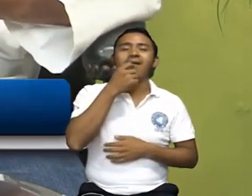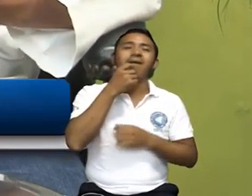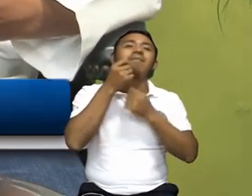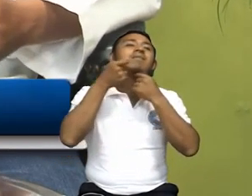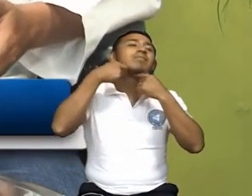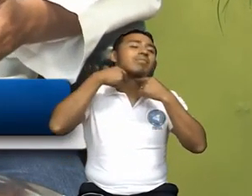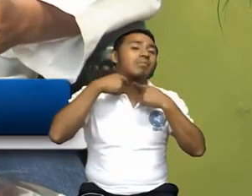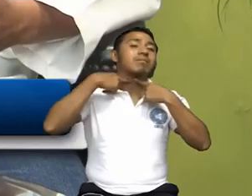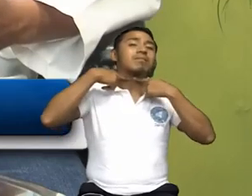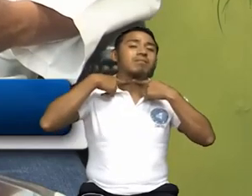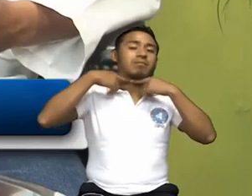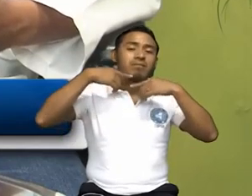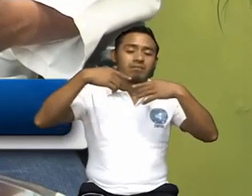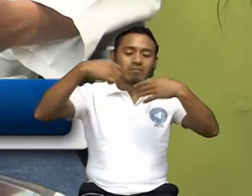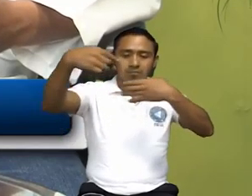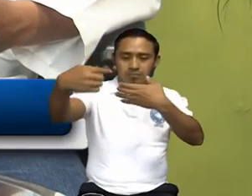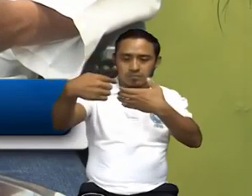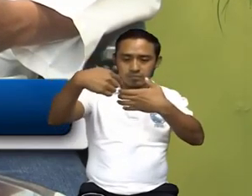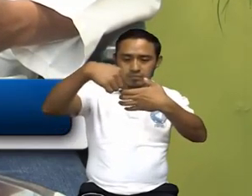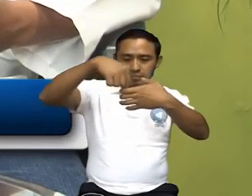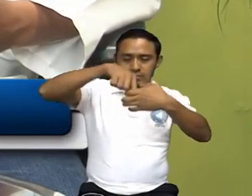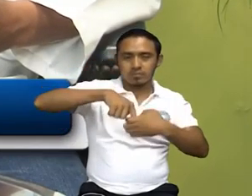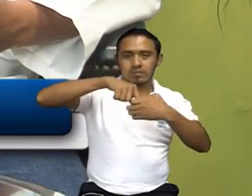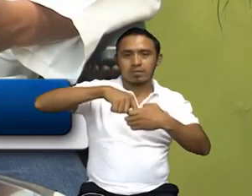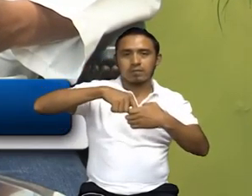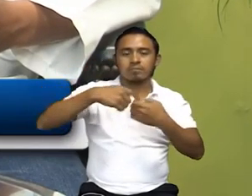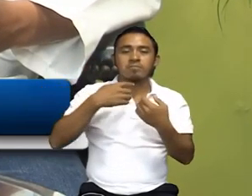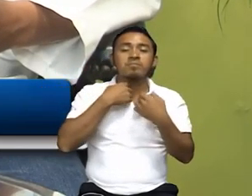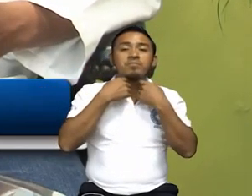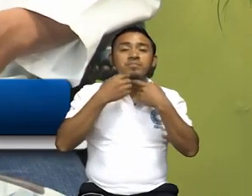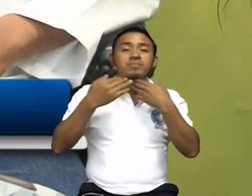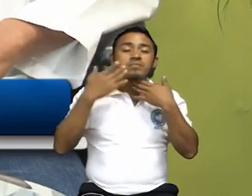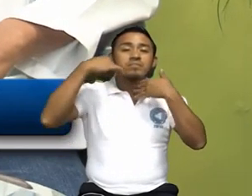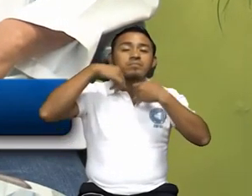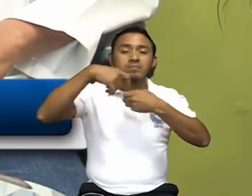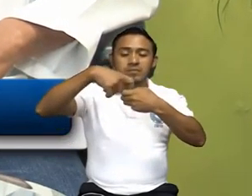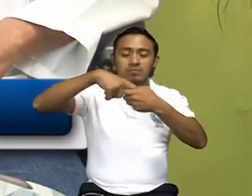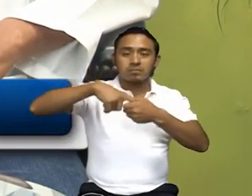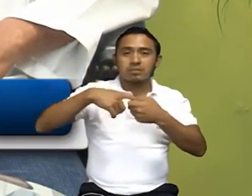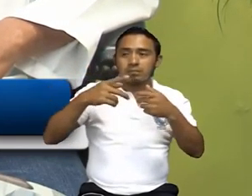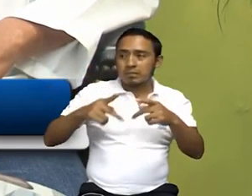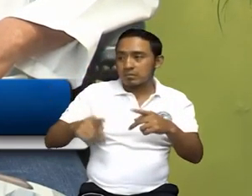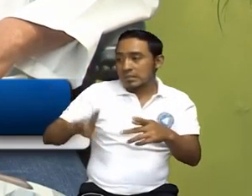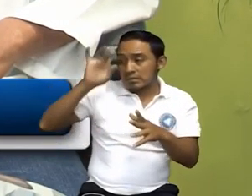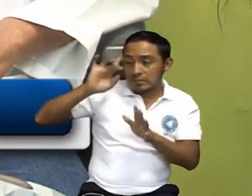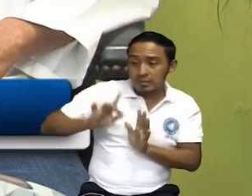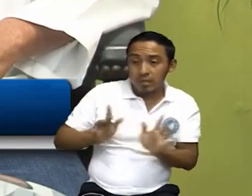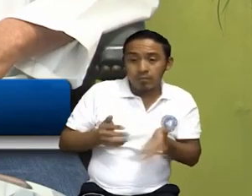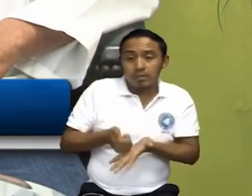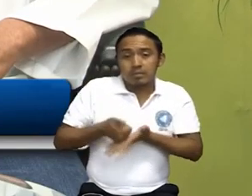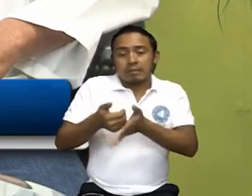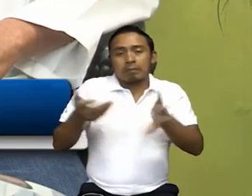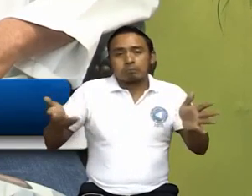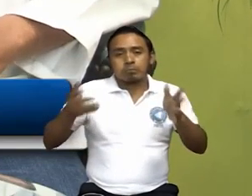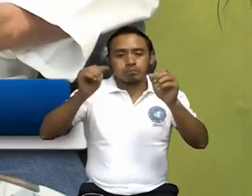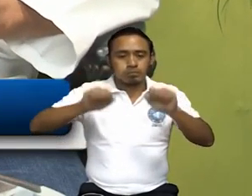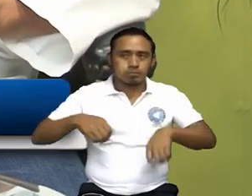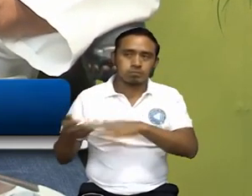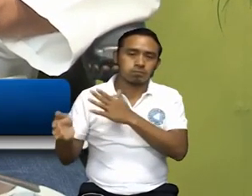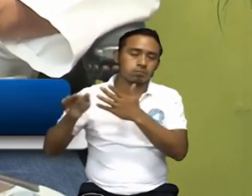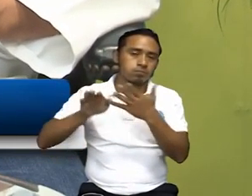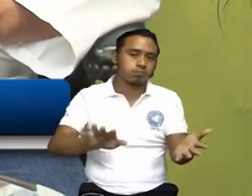jugar y ahí donde se resbala y se puede ir a vía respiratoria. Y si no hay una persona que pueda ayudar en el momento, pues pueden